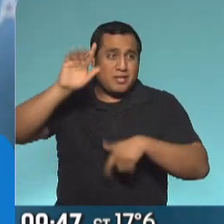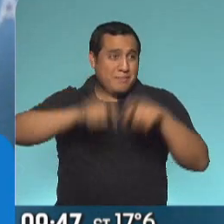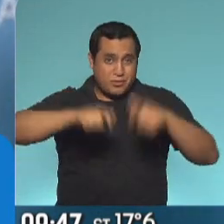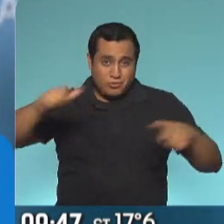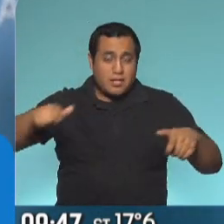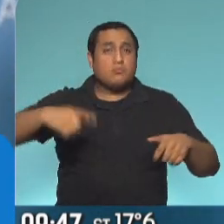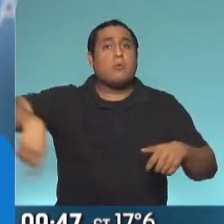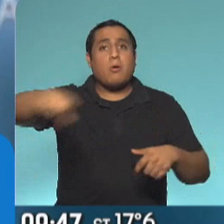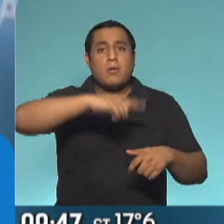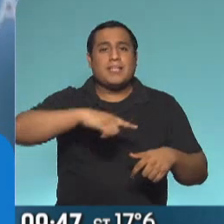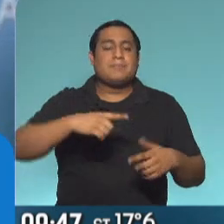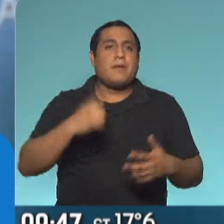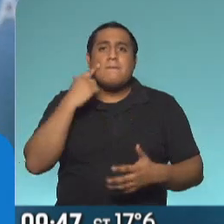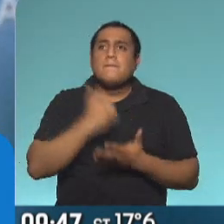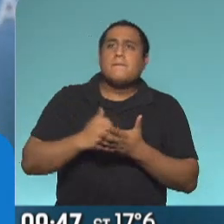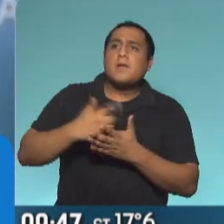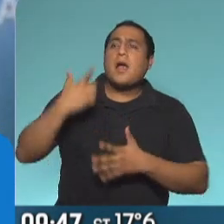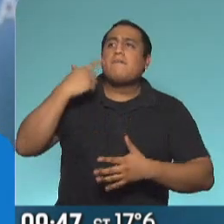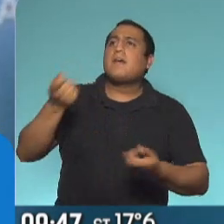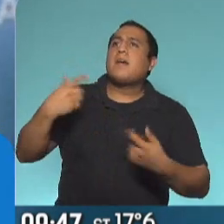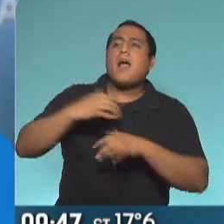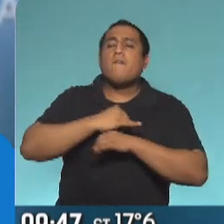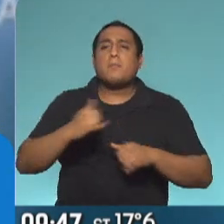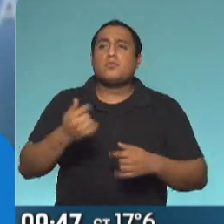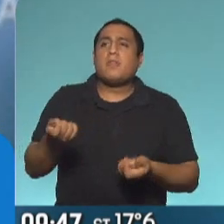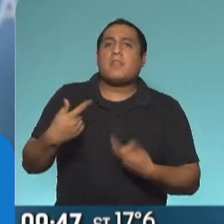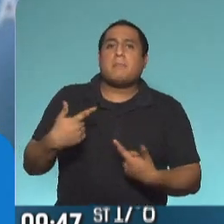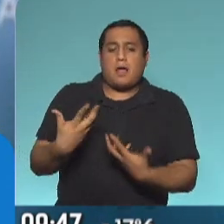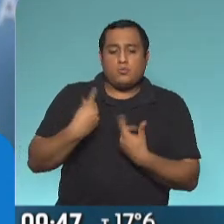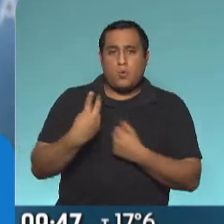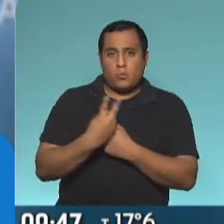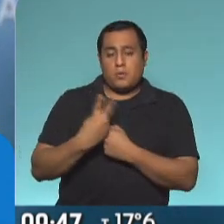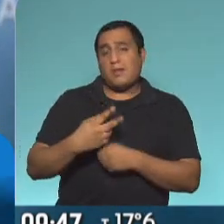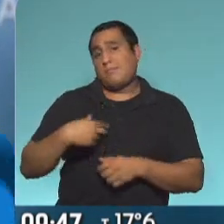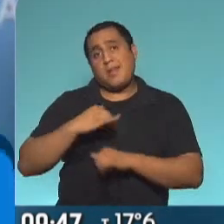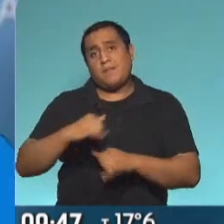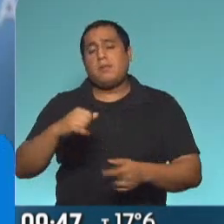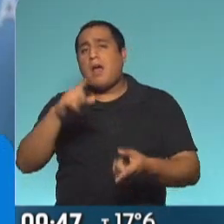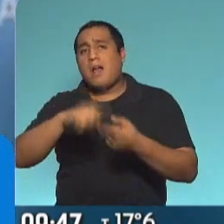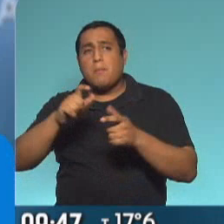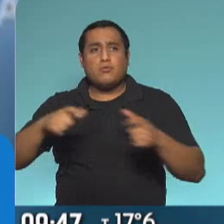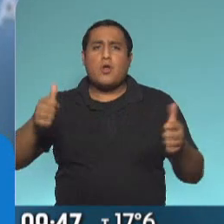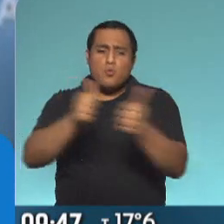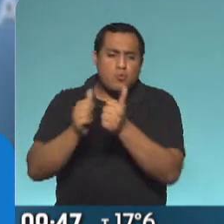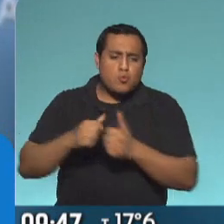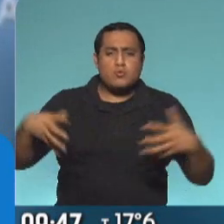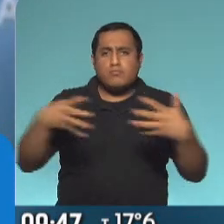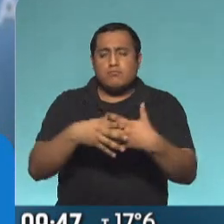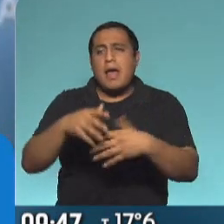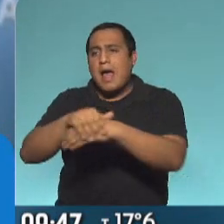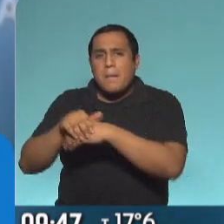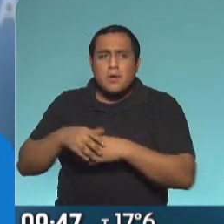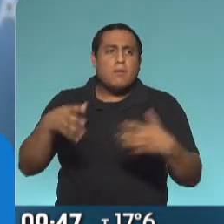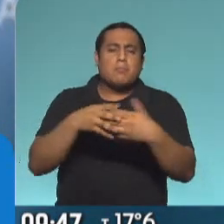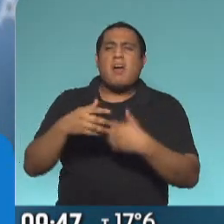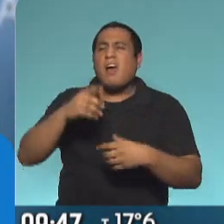este está esperando esta información para cuidarse es estos son las reuniones sociales donde con amigos con amigas no